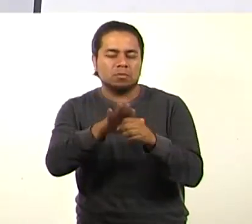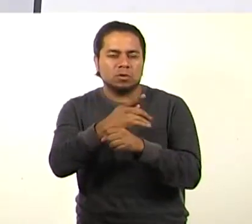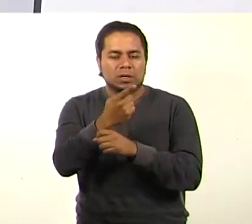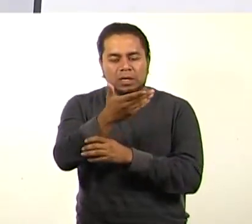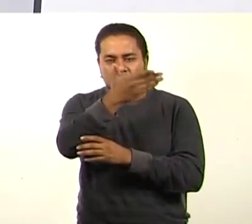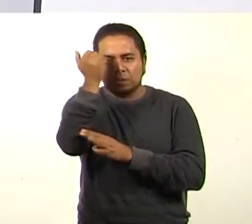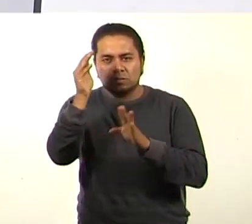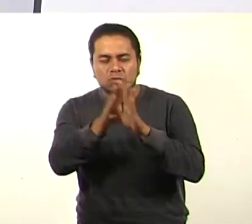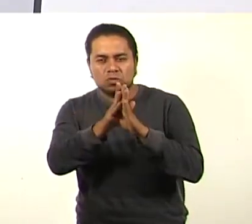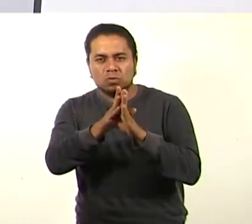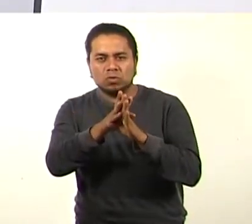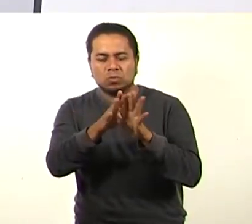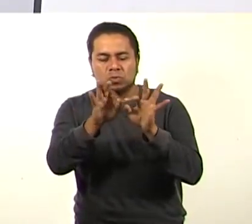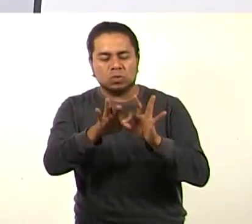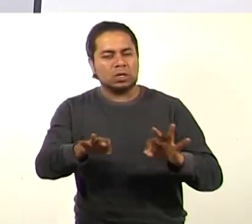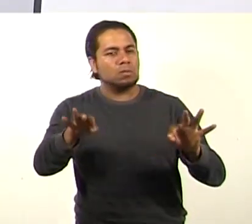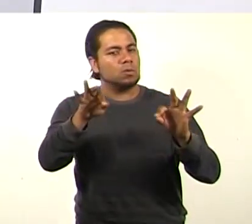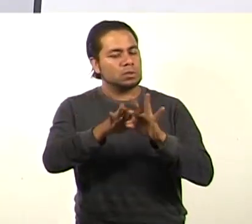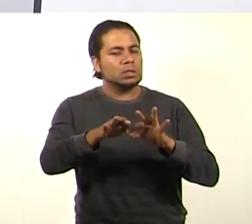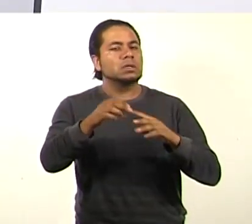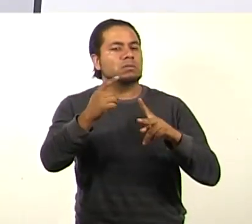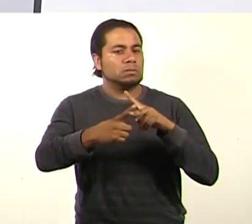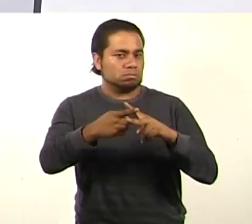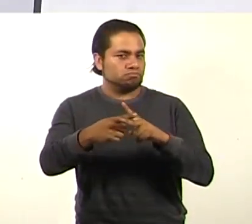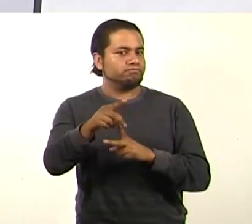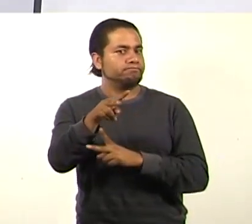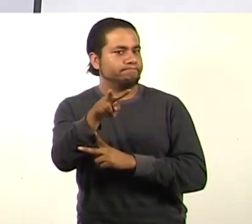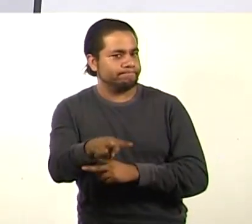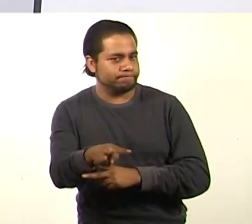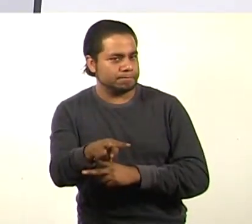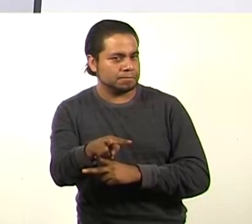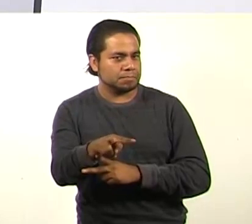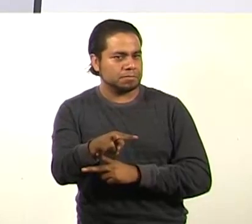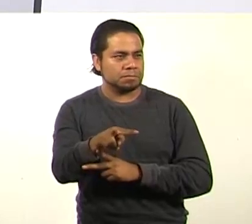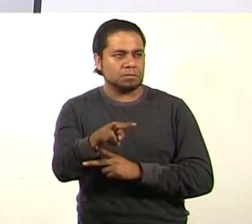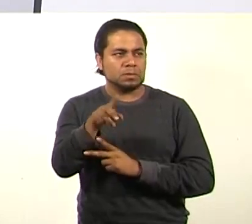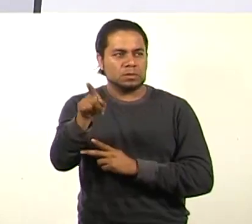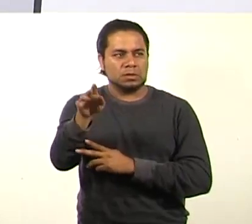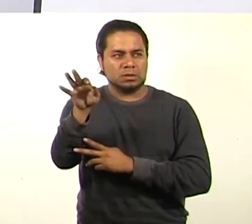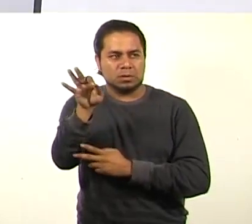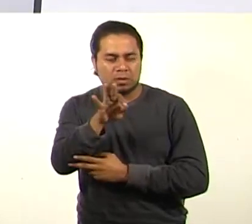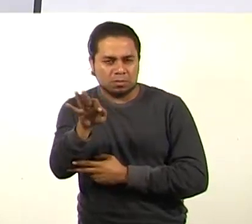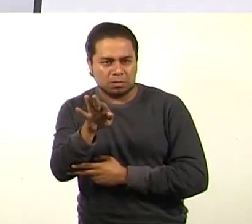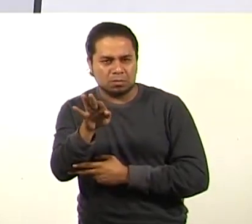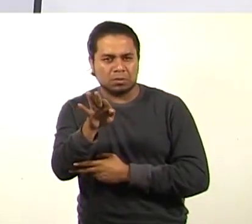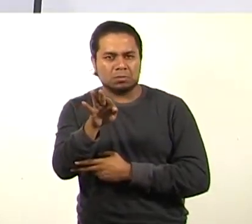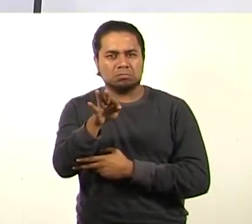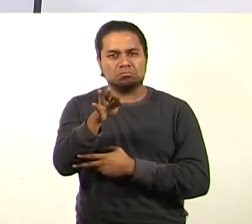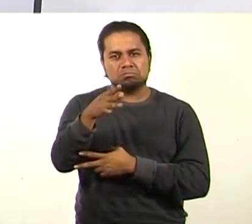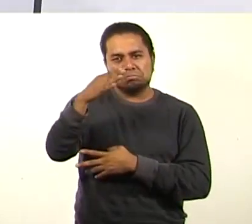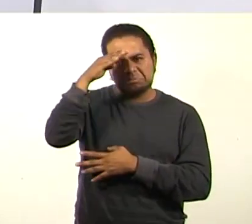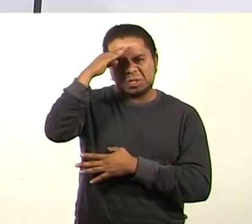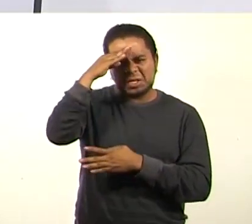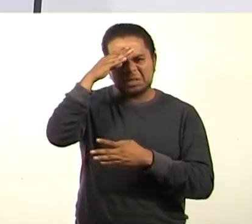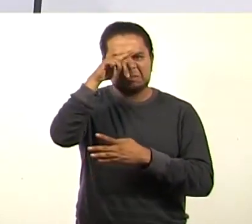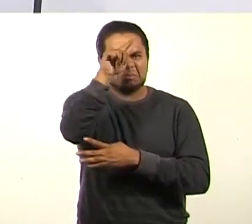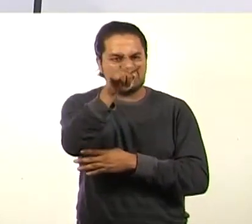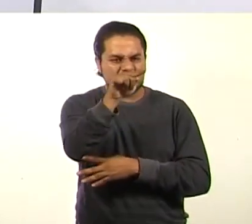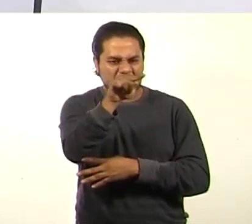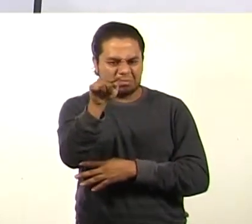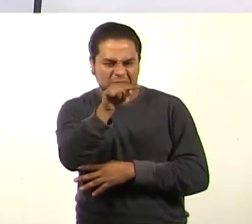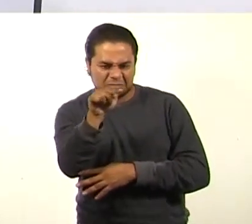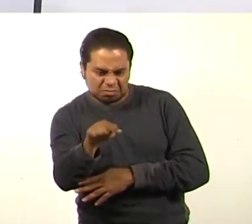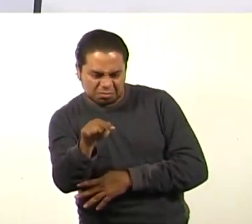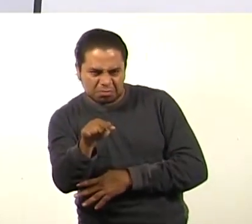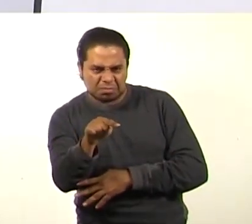alcance que tienen dentro de todas nuestras actividades. Ustedes se preguntarán, ¿las fracciones para qué? ¿No? ¿Los